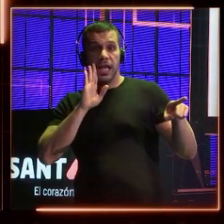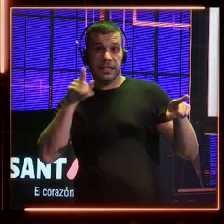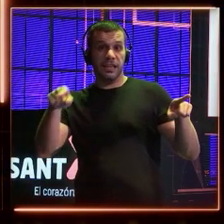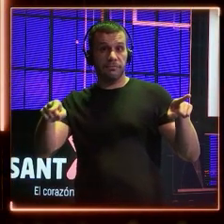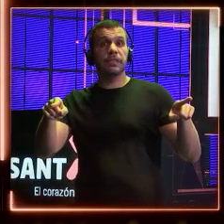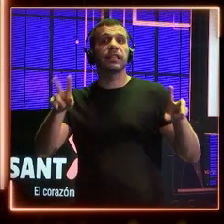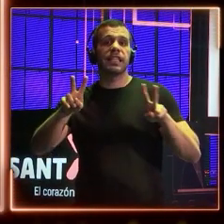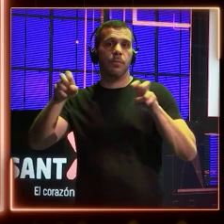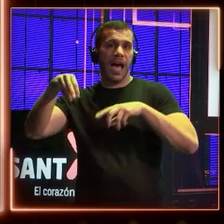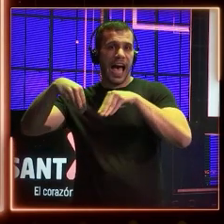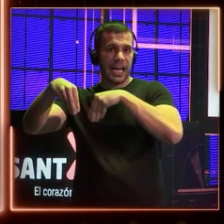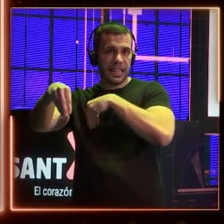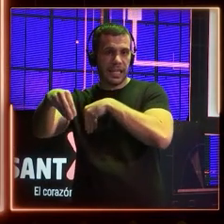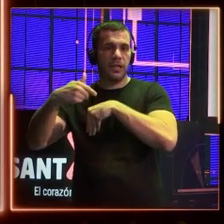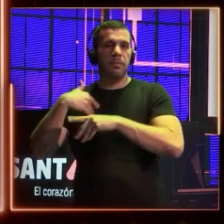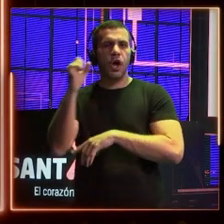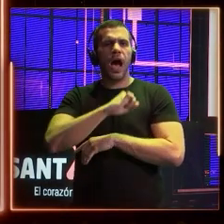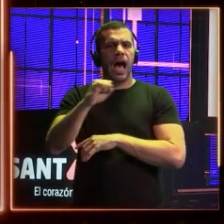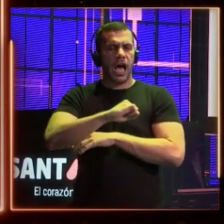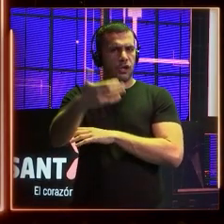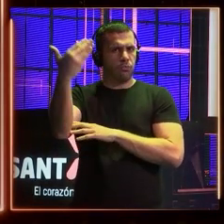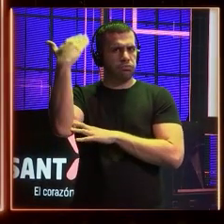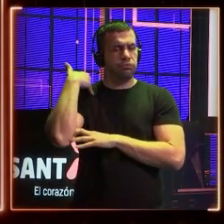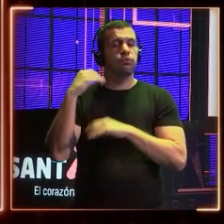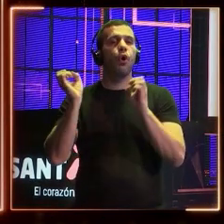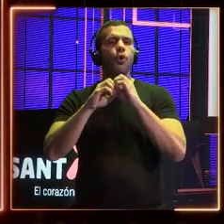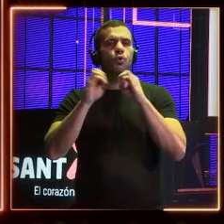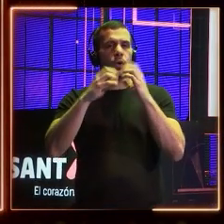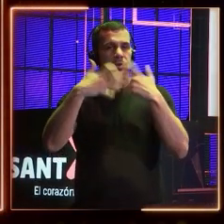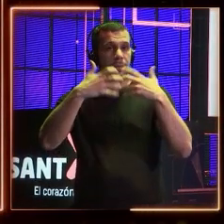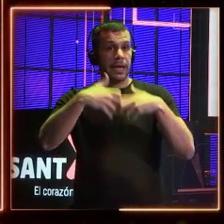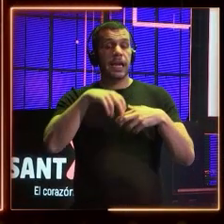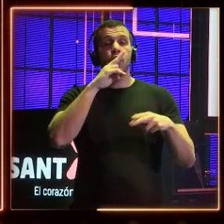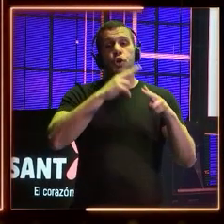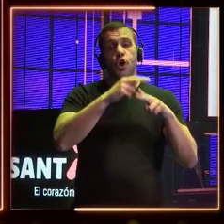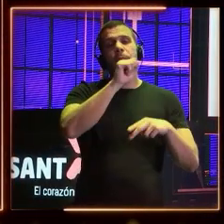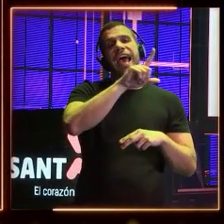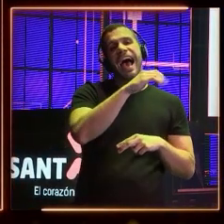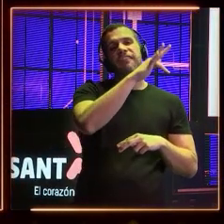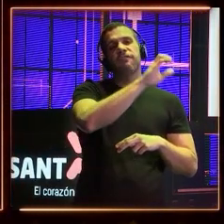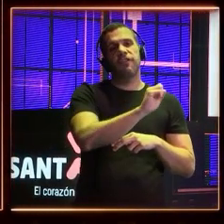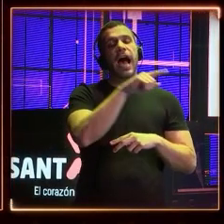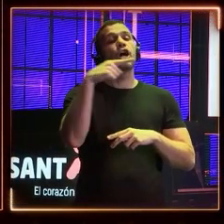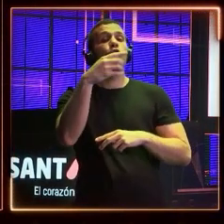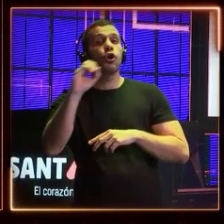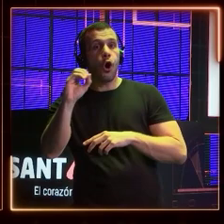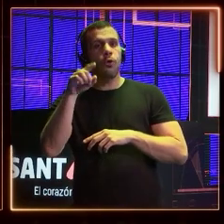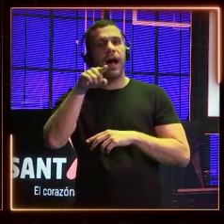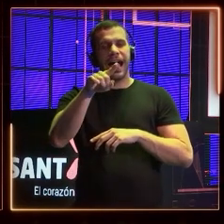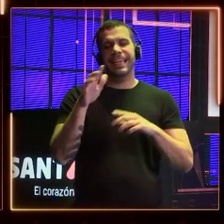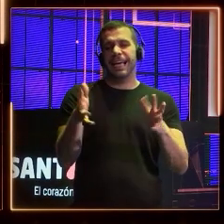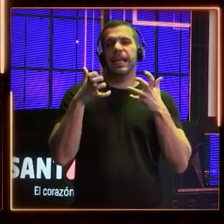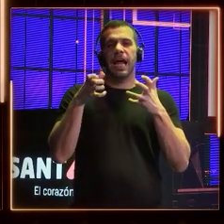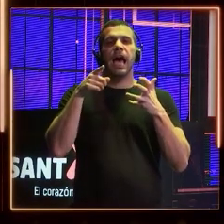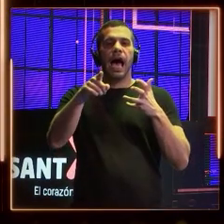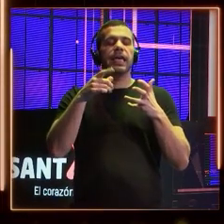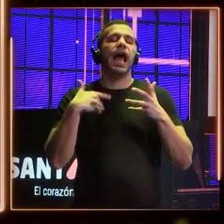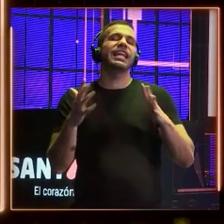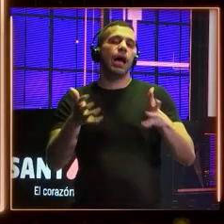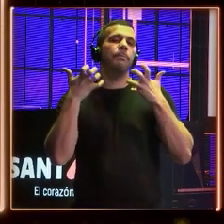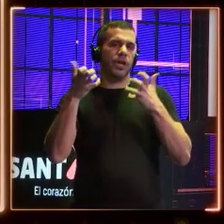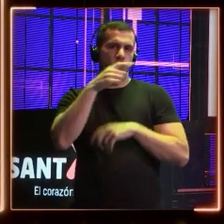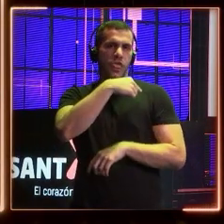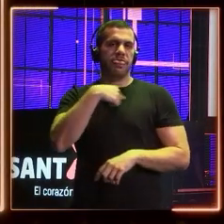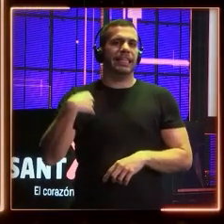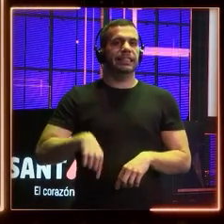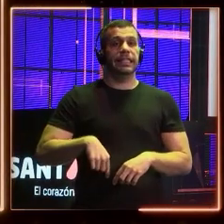embargo hace unos años una máquina de Google que se llamaba alp Go fue capaz de vencer al campeón mundial de china en este lugar y de